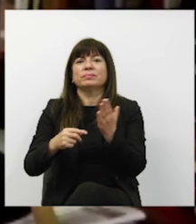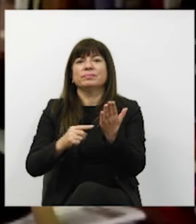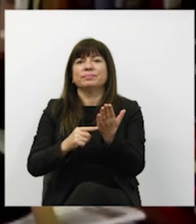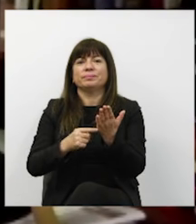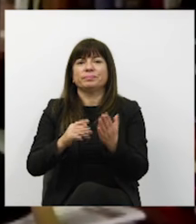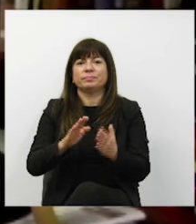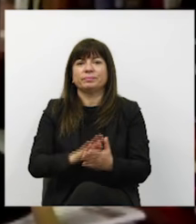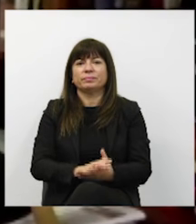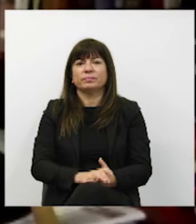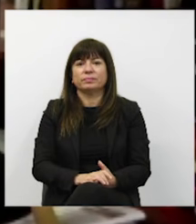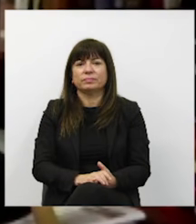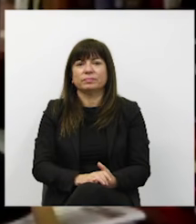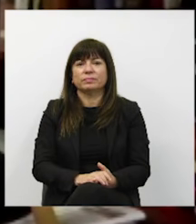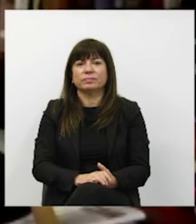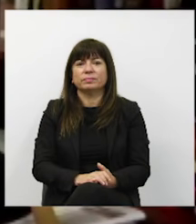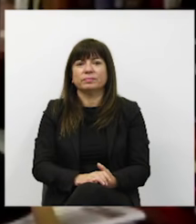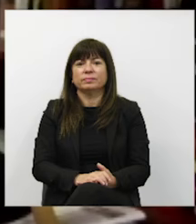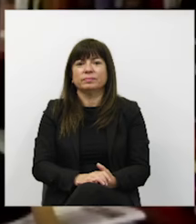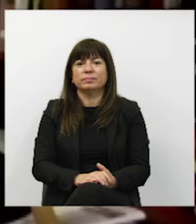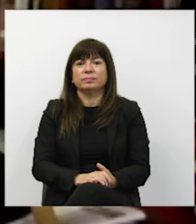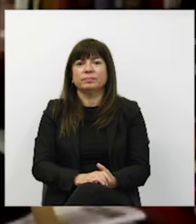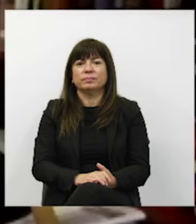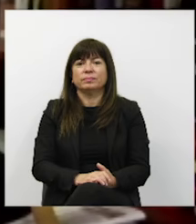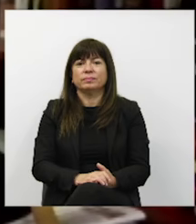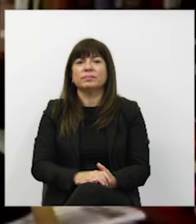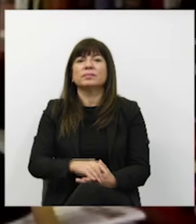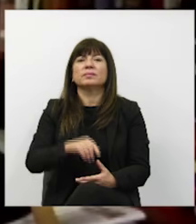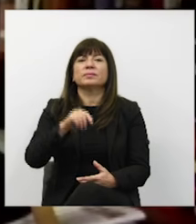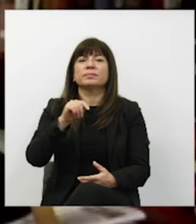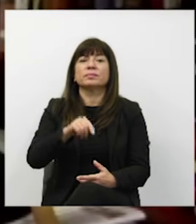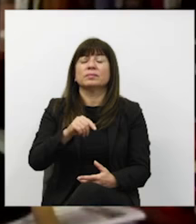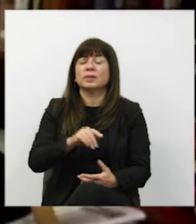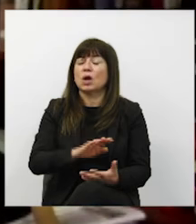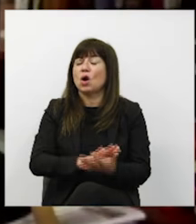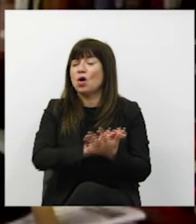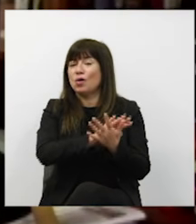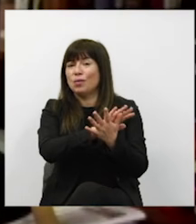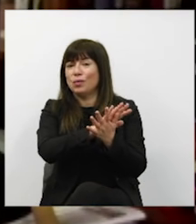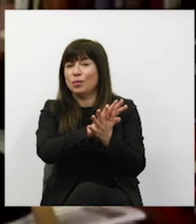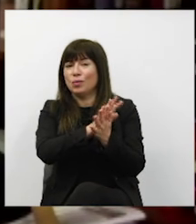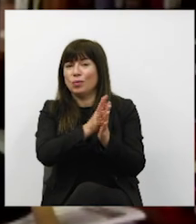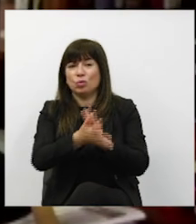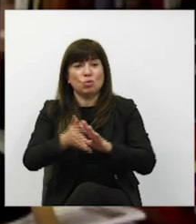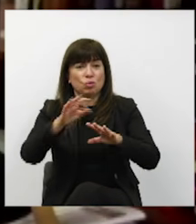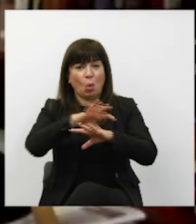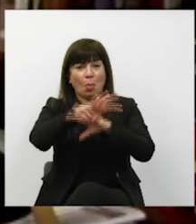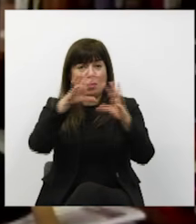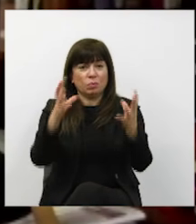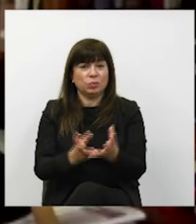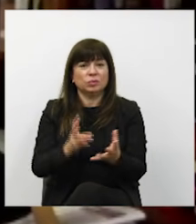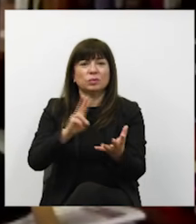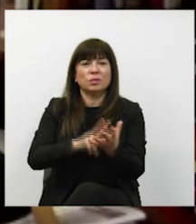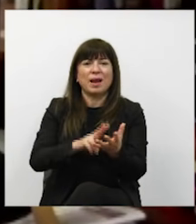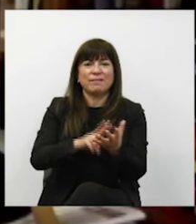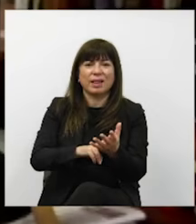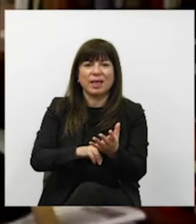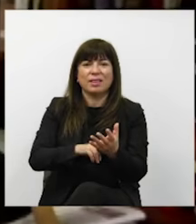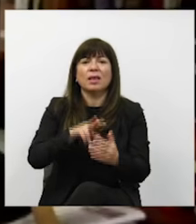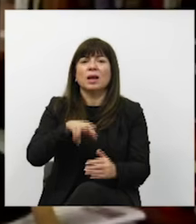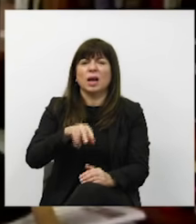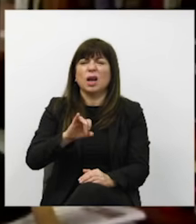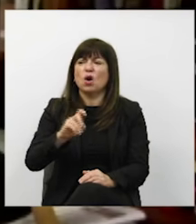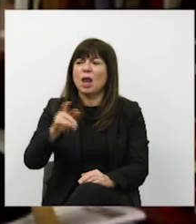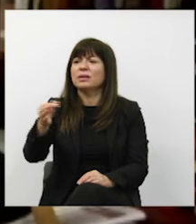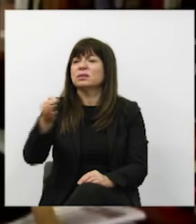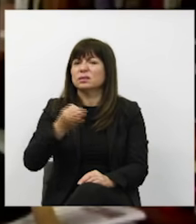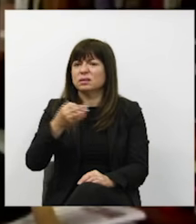fuera del lugar donde corresponden los talibanes, extramuros. Todo el mundo, digamos, la verdad de las cosas, y Nicolás lo sabe muy